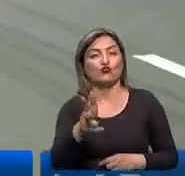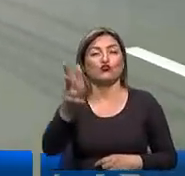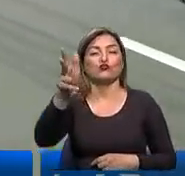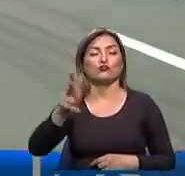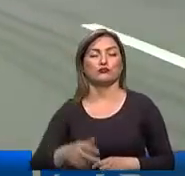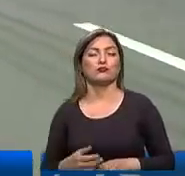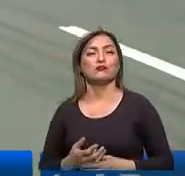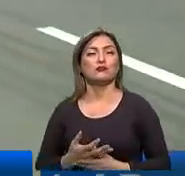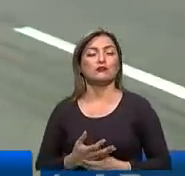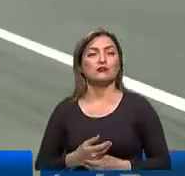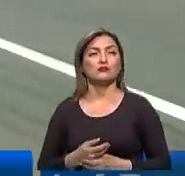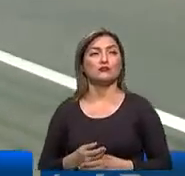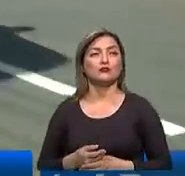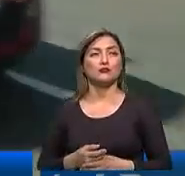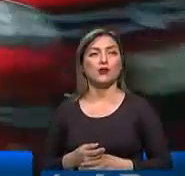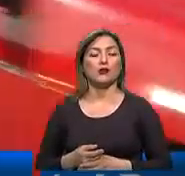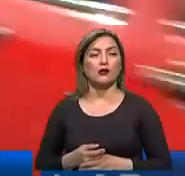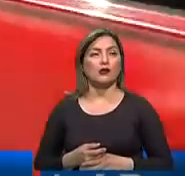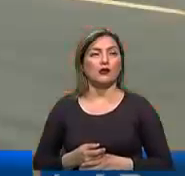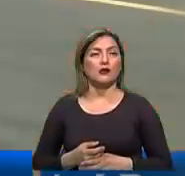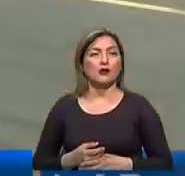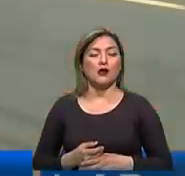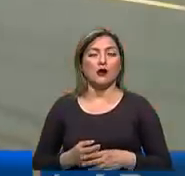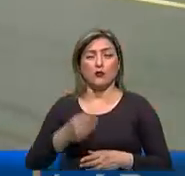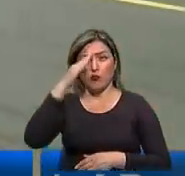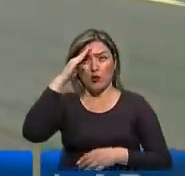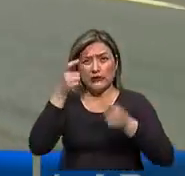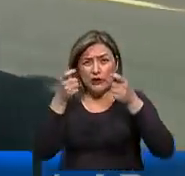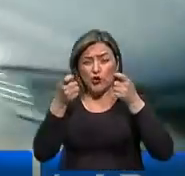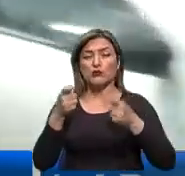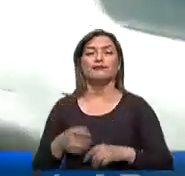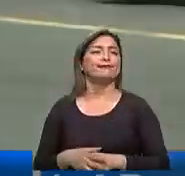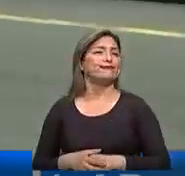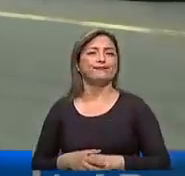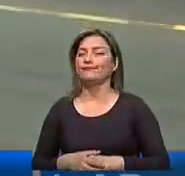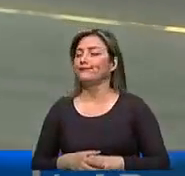autopista. Entonces, claro, aquí no hay control,